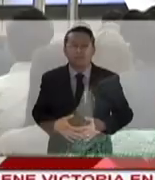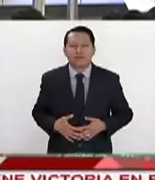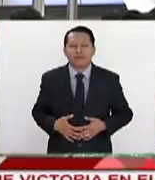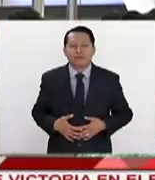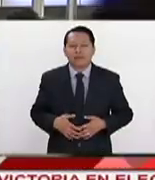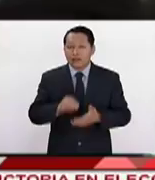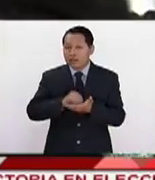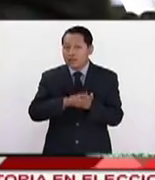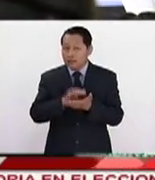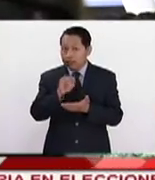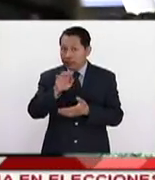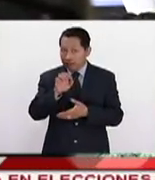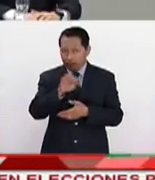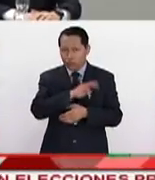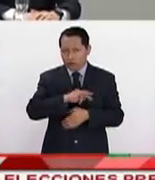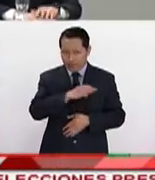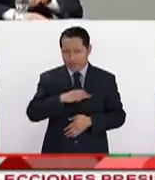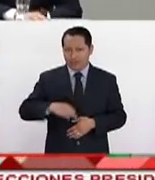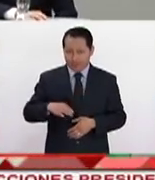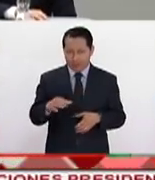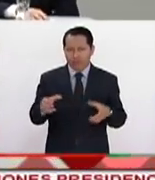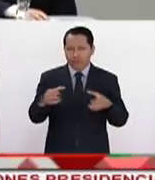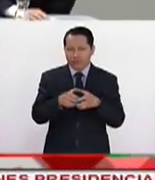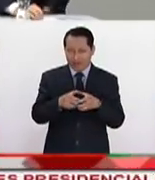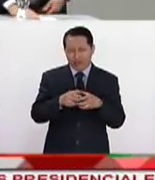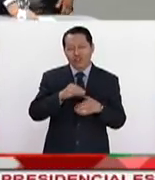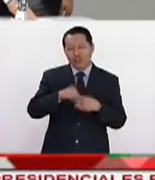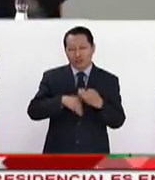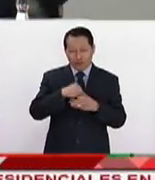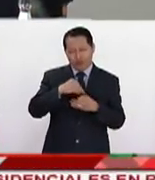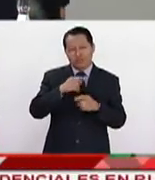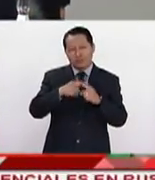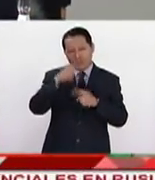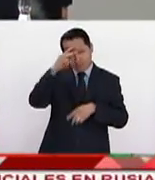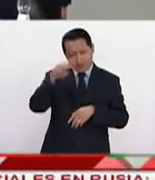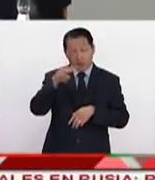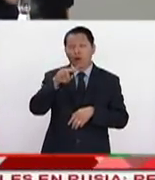Al registrarse ante el INE como candidato de la coalición Todos por México, José